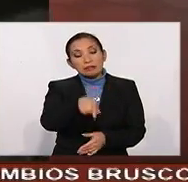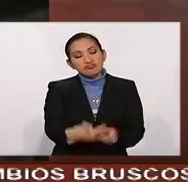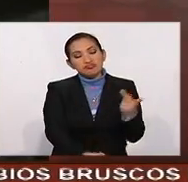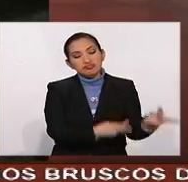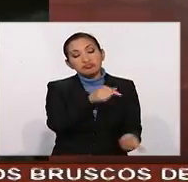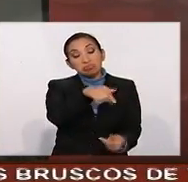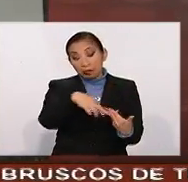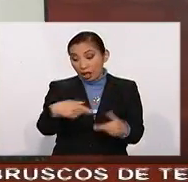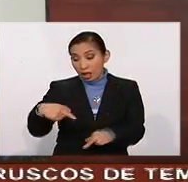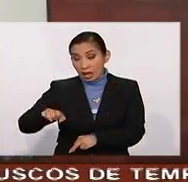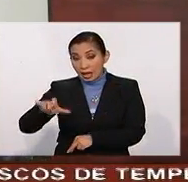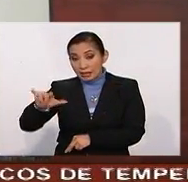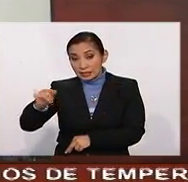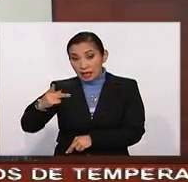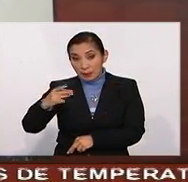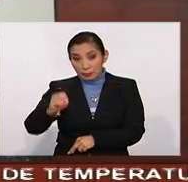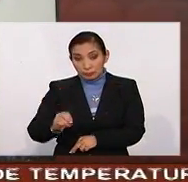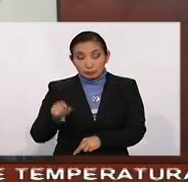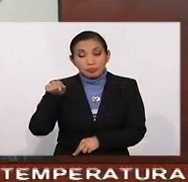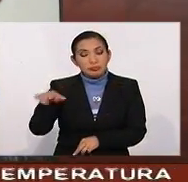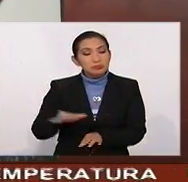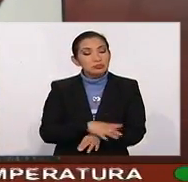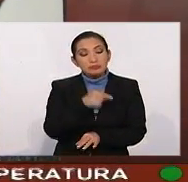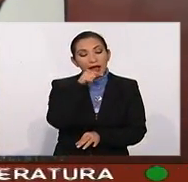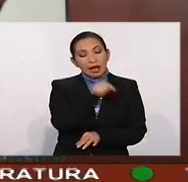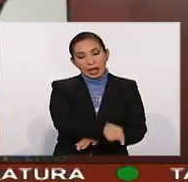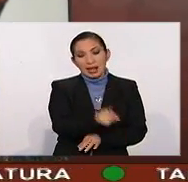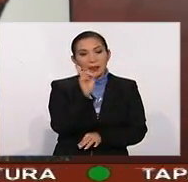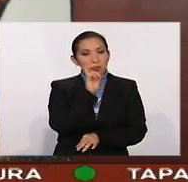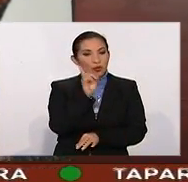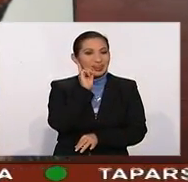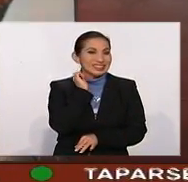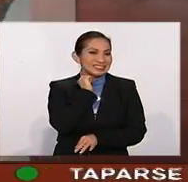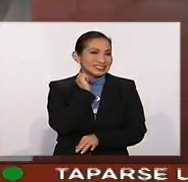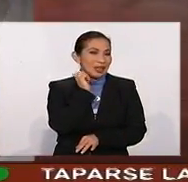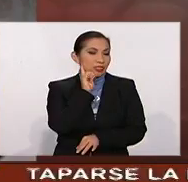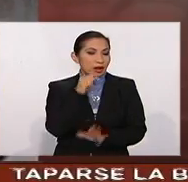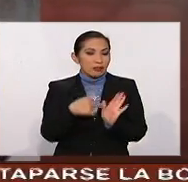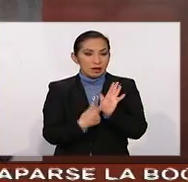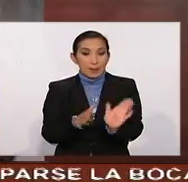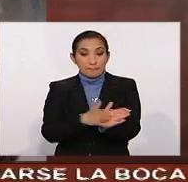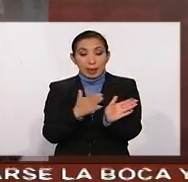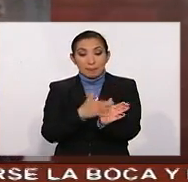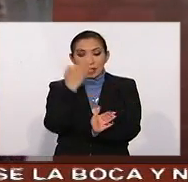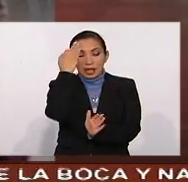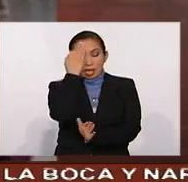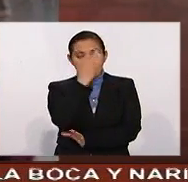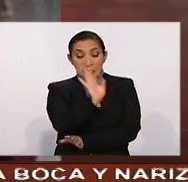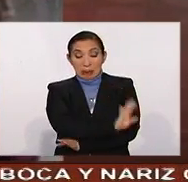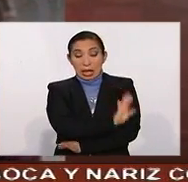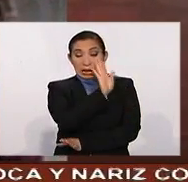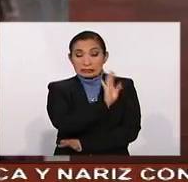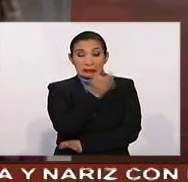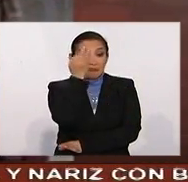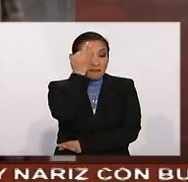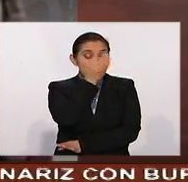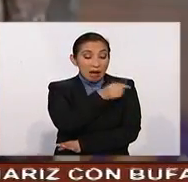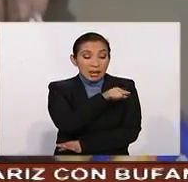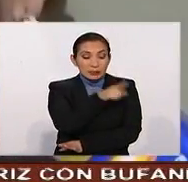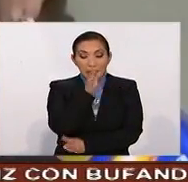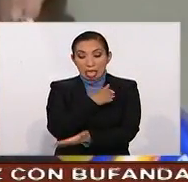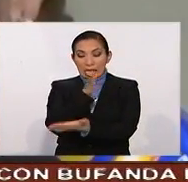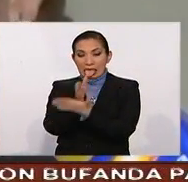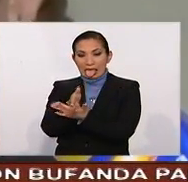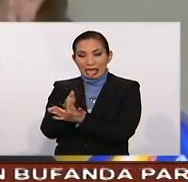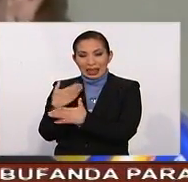presunta relación con Joaquín El Chapo Guzmán. Y es que esta legisladora presentó documentación presuntamente falsa para visitar